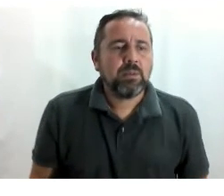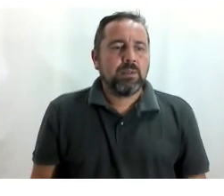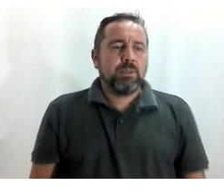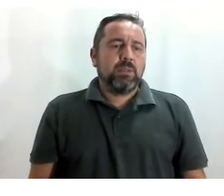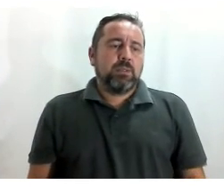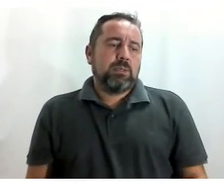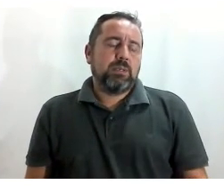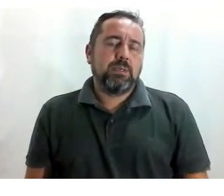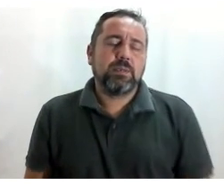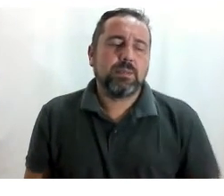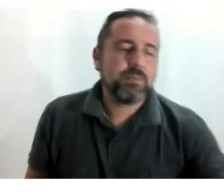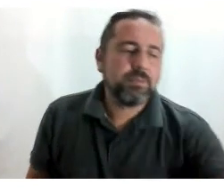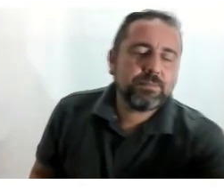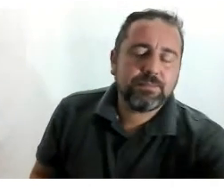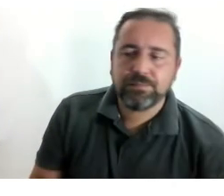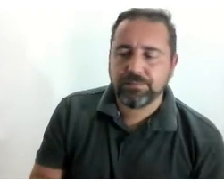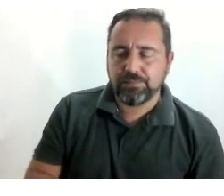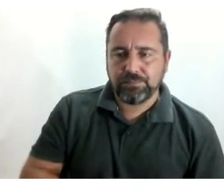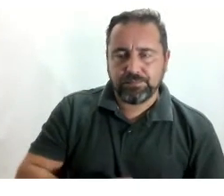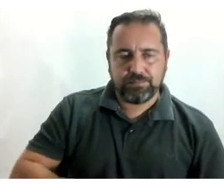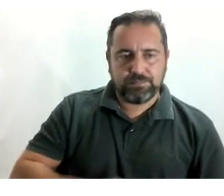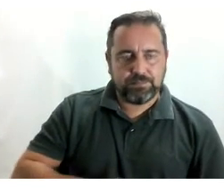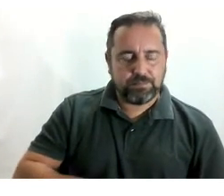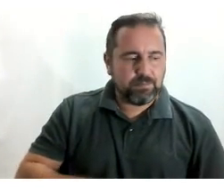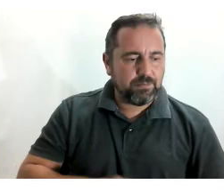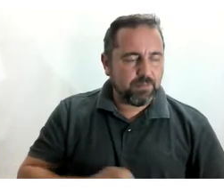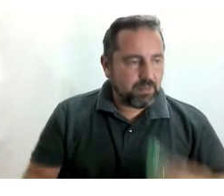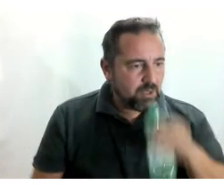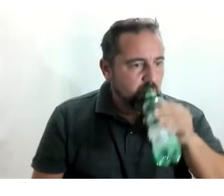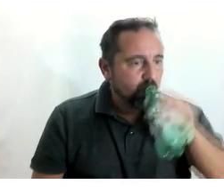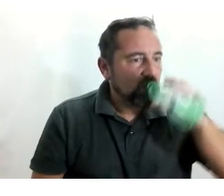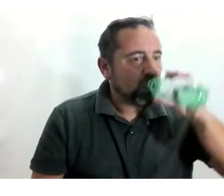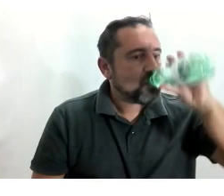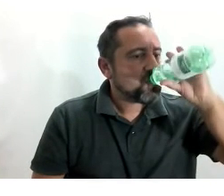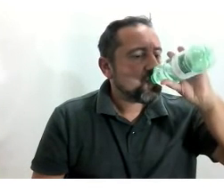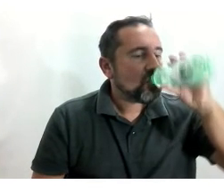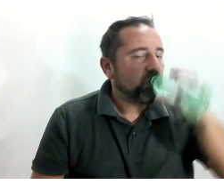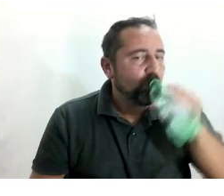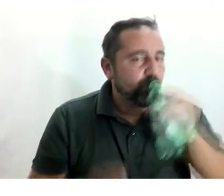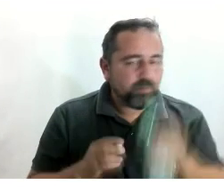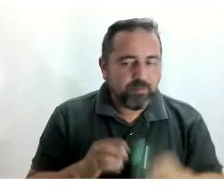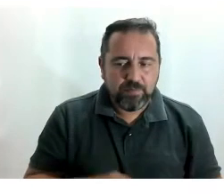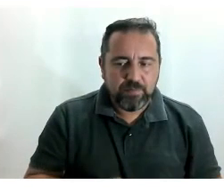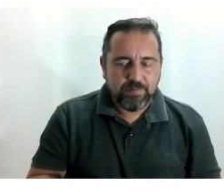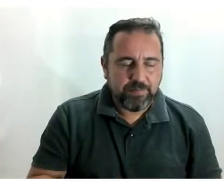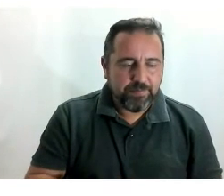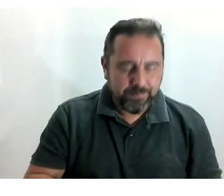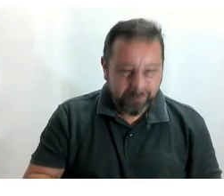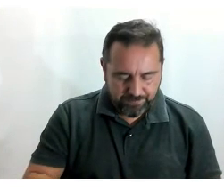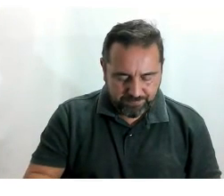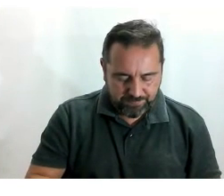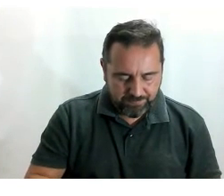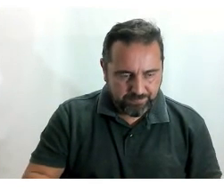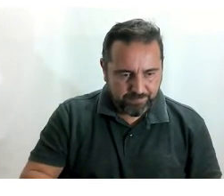Nos preguntan si es una buena práctica recomendar a los padres que conserven con criopreservación las